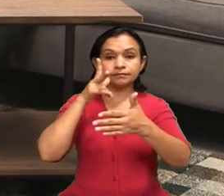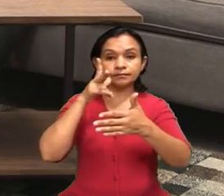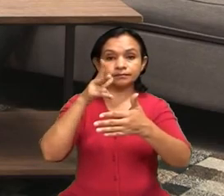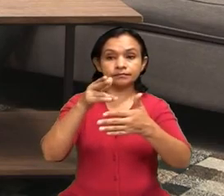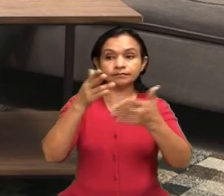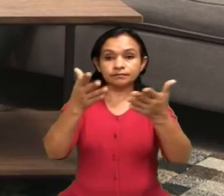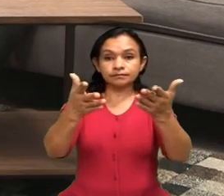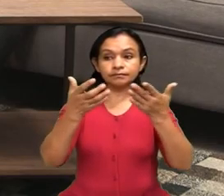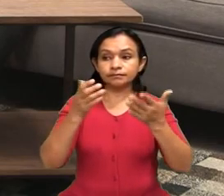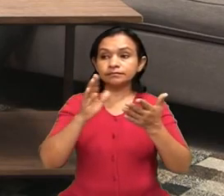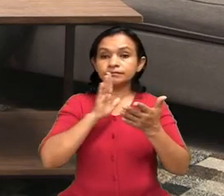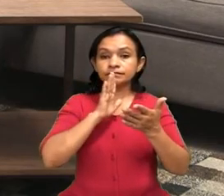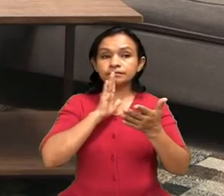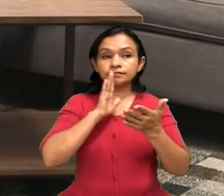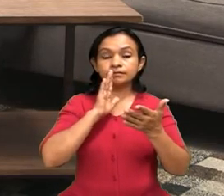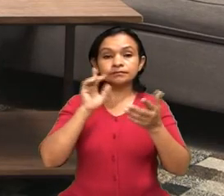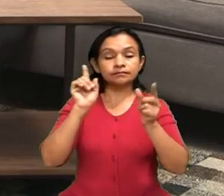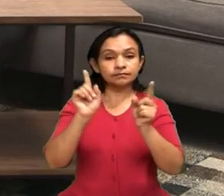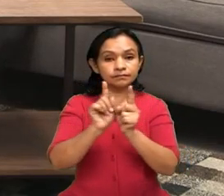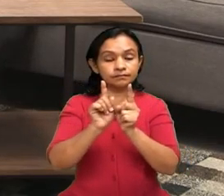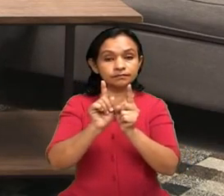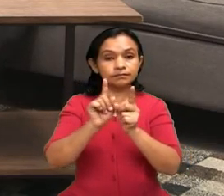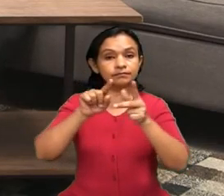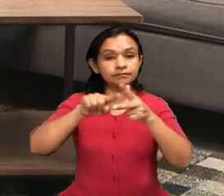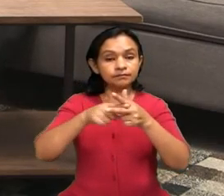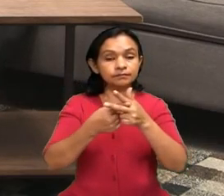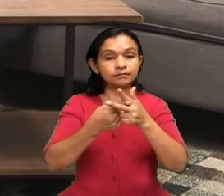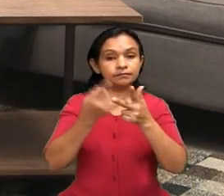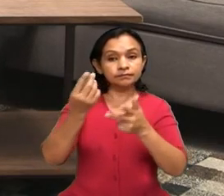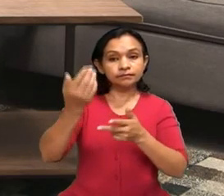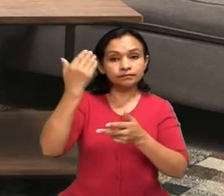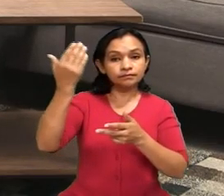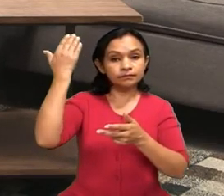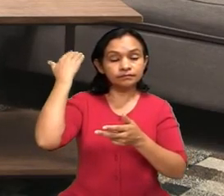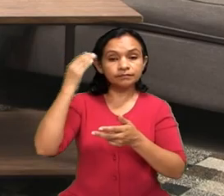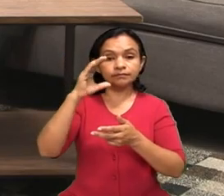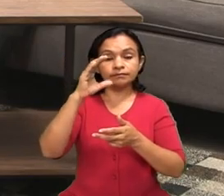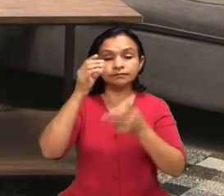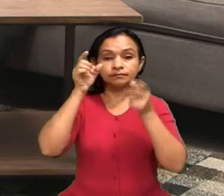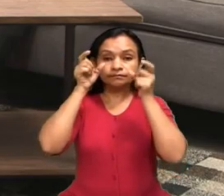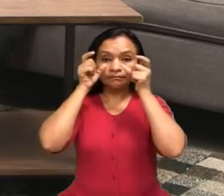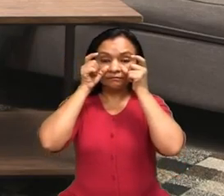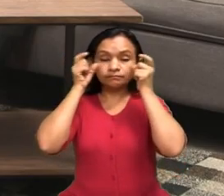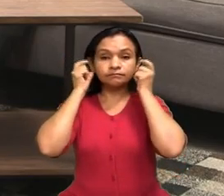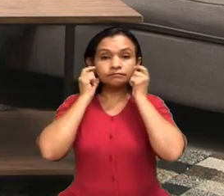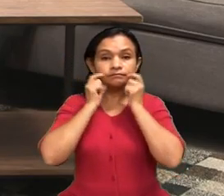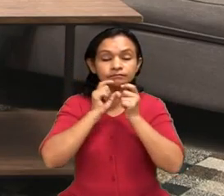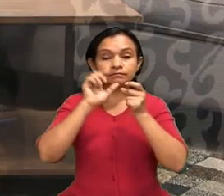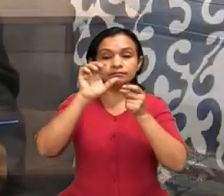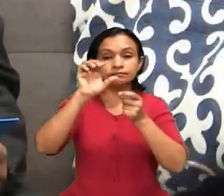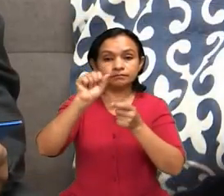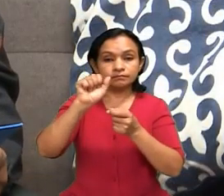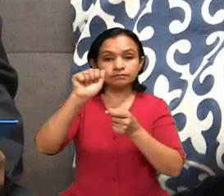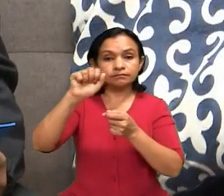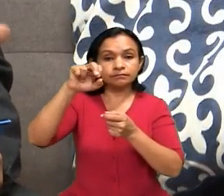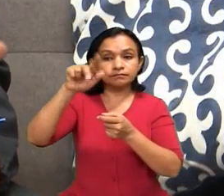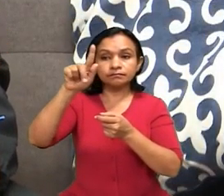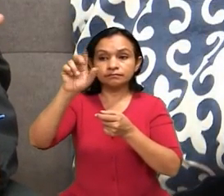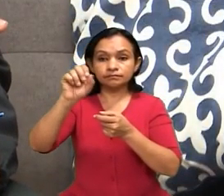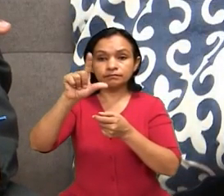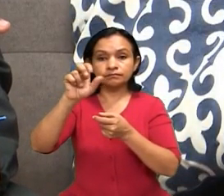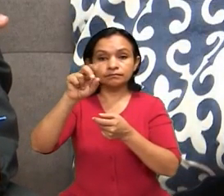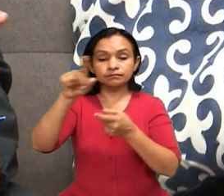que habláramos de ese proceso de encuentro, en principio, con la historia, Carlos Fonseca, Coronel Santos López y los fundadores, en